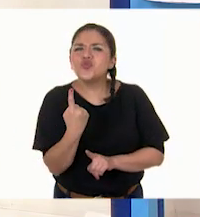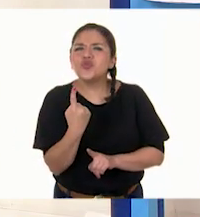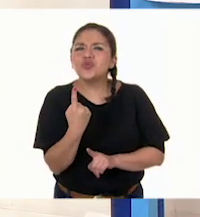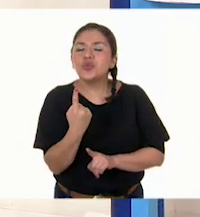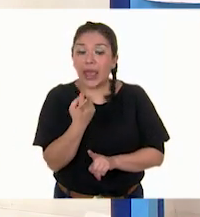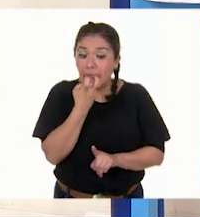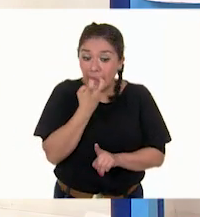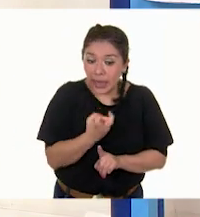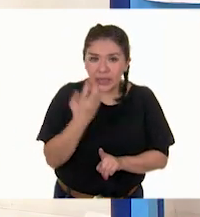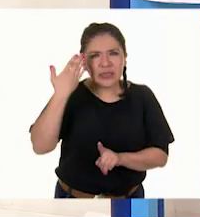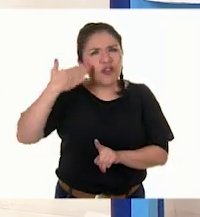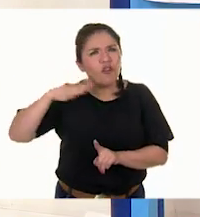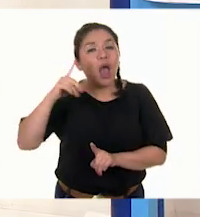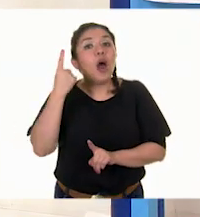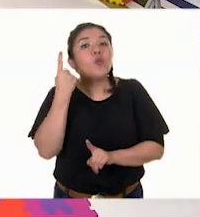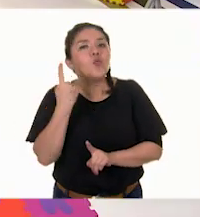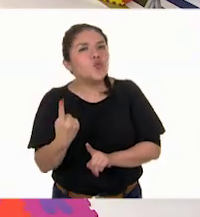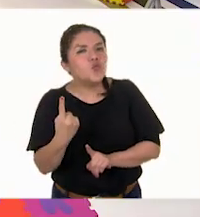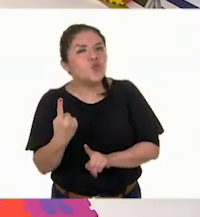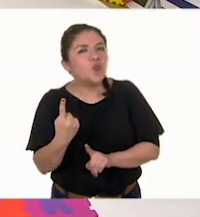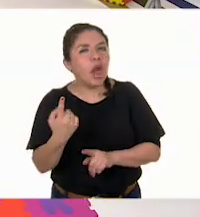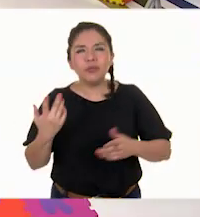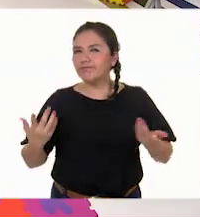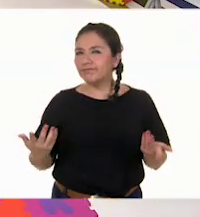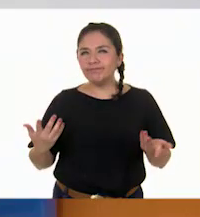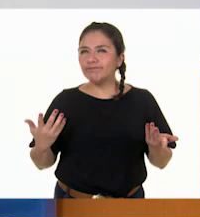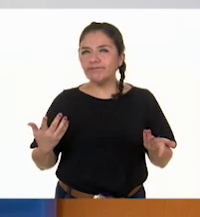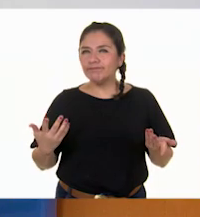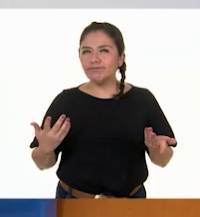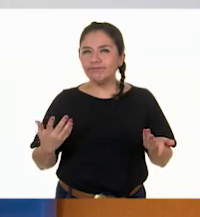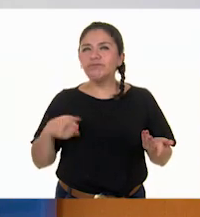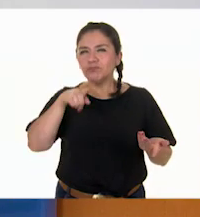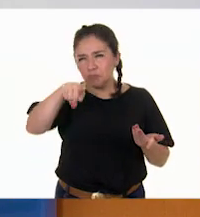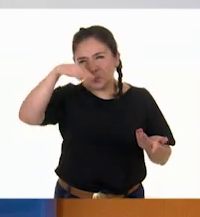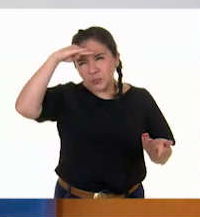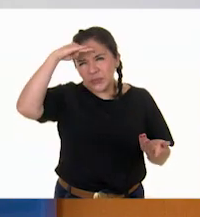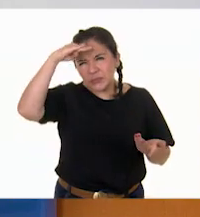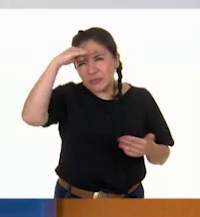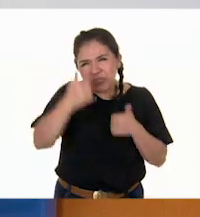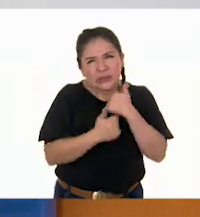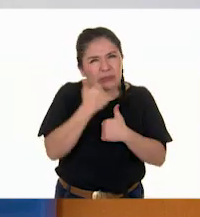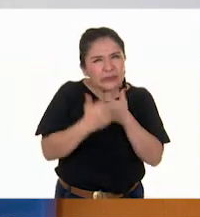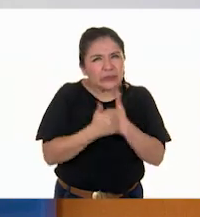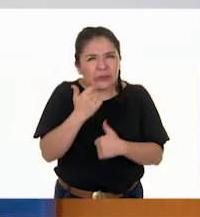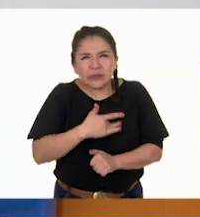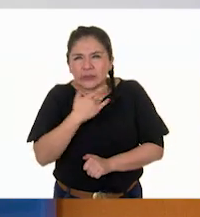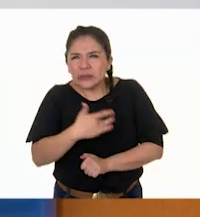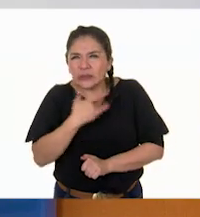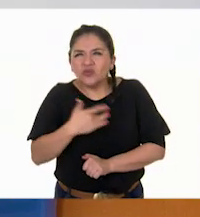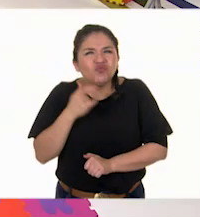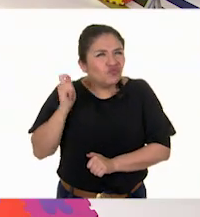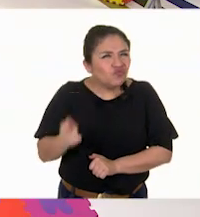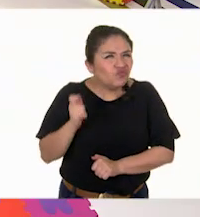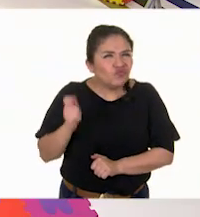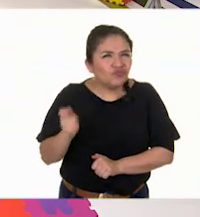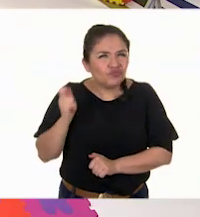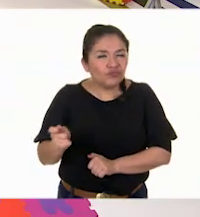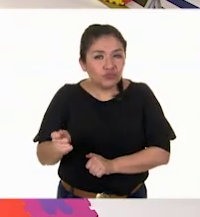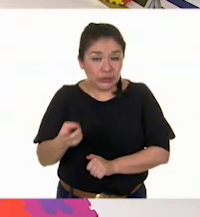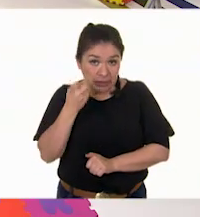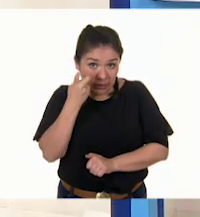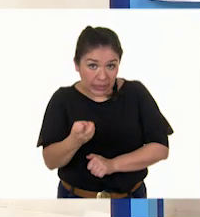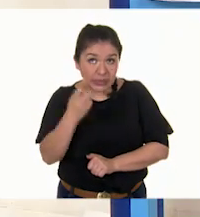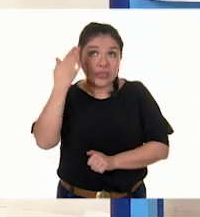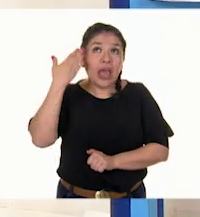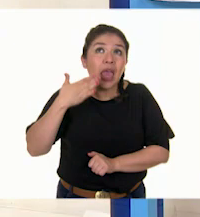Este era un... Esa está complicada. Piénsenla en casa, ¿Qué dicen? Este era un